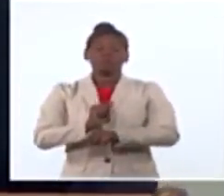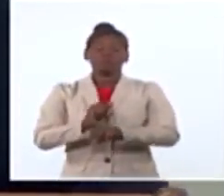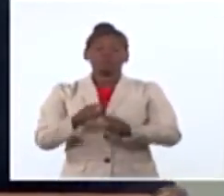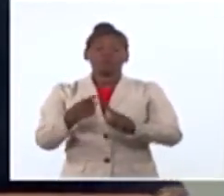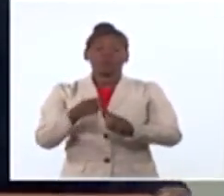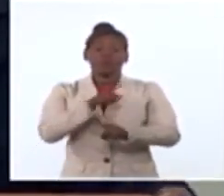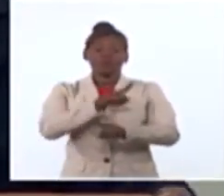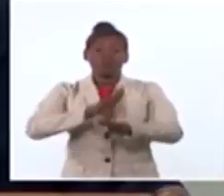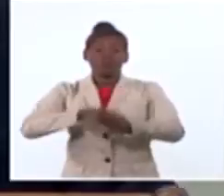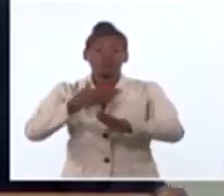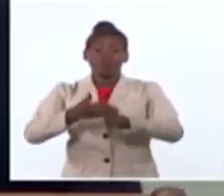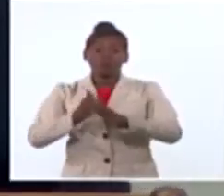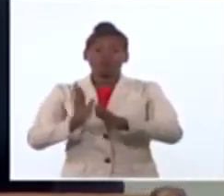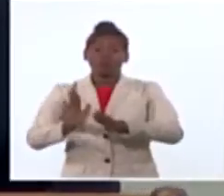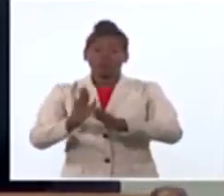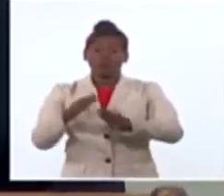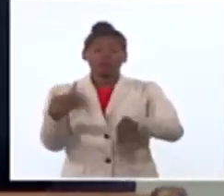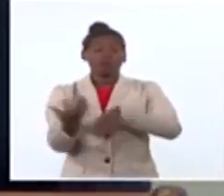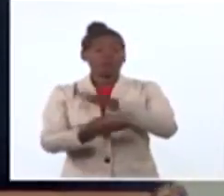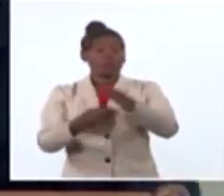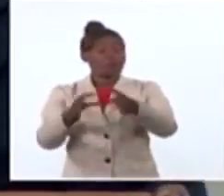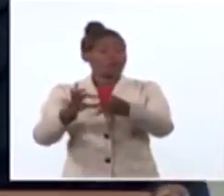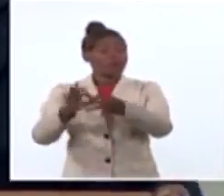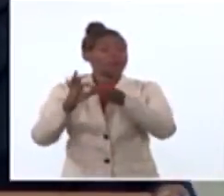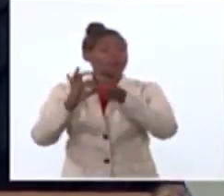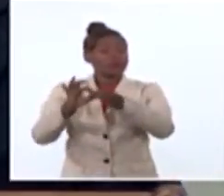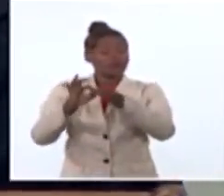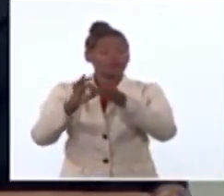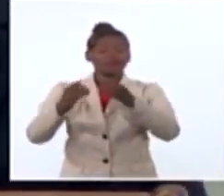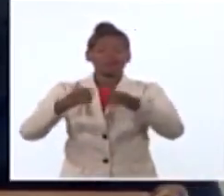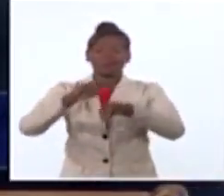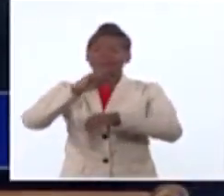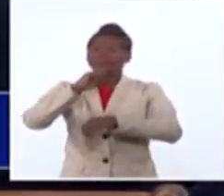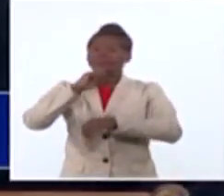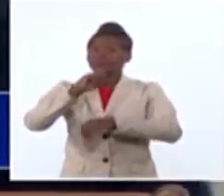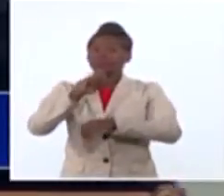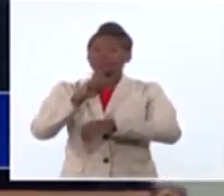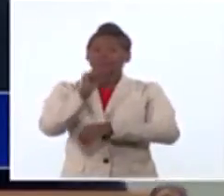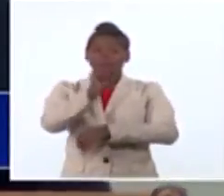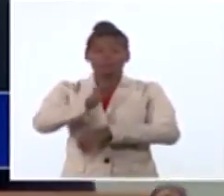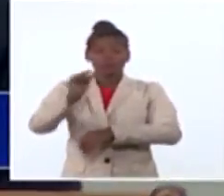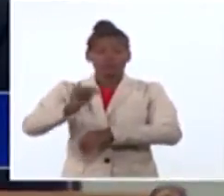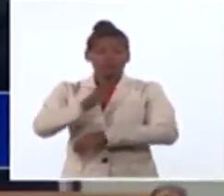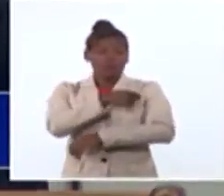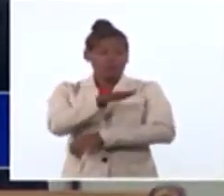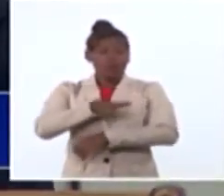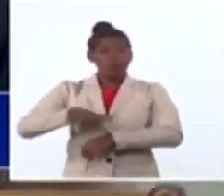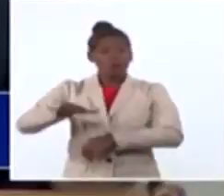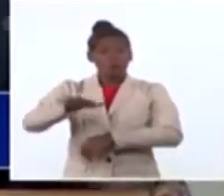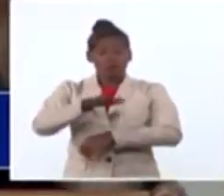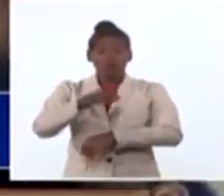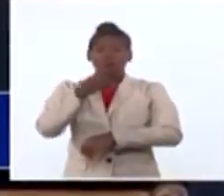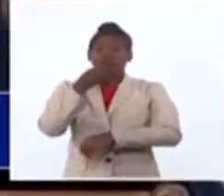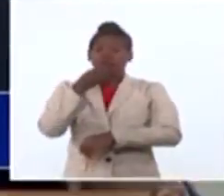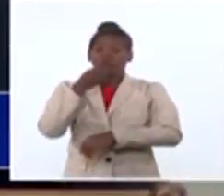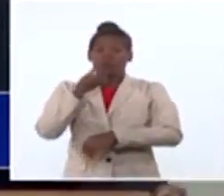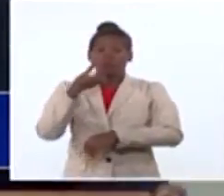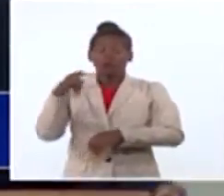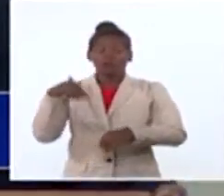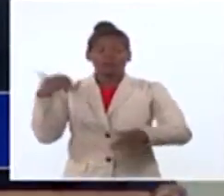después en flujos irregulares que provocan pérdidas de vida y que